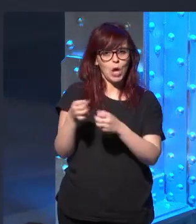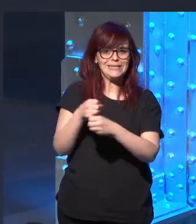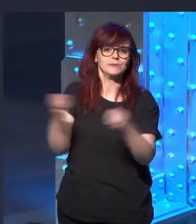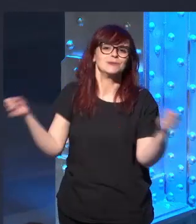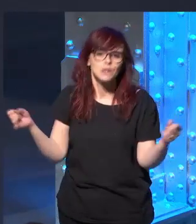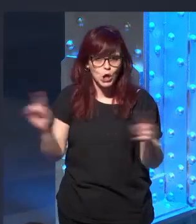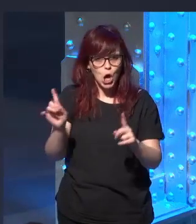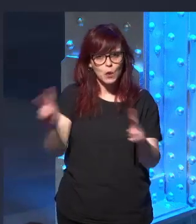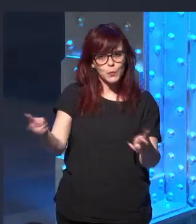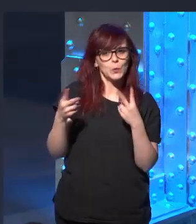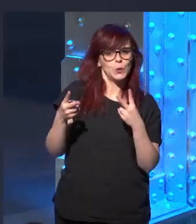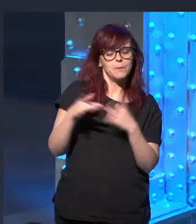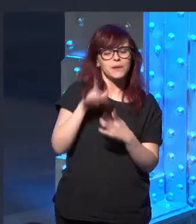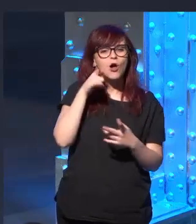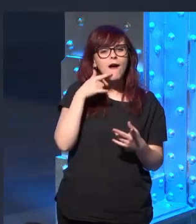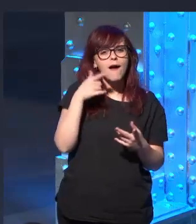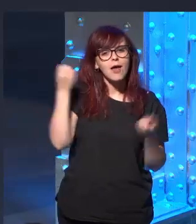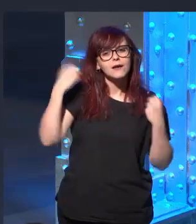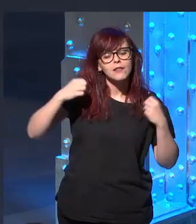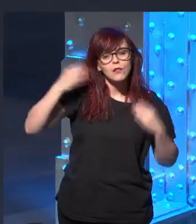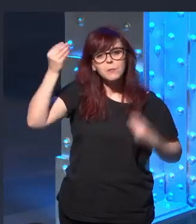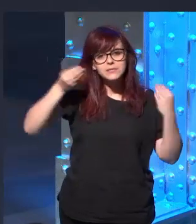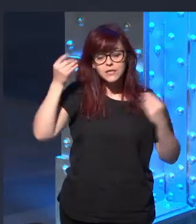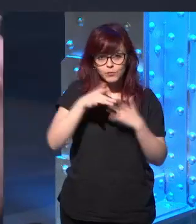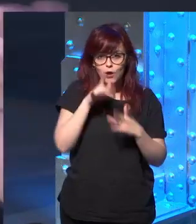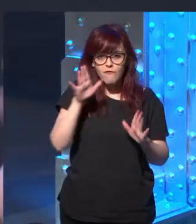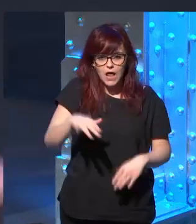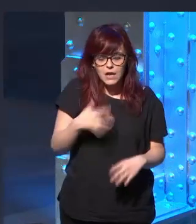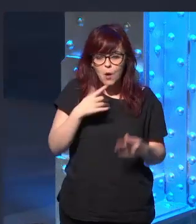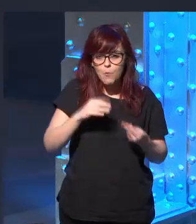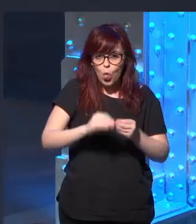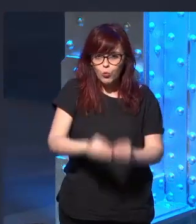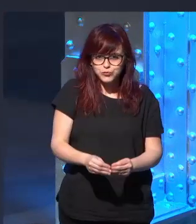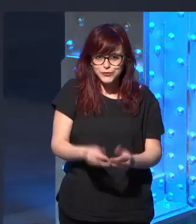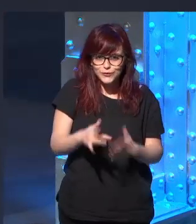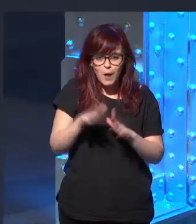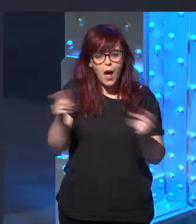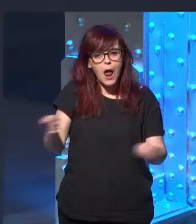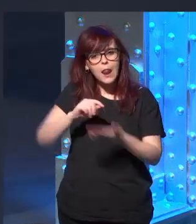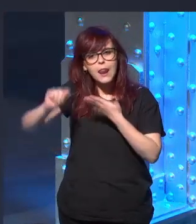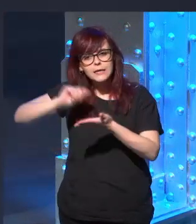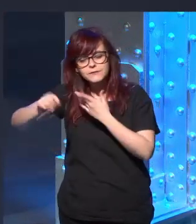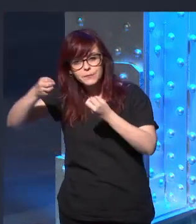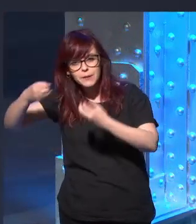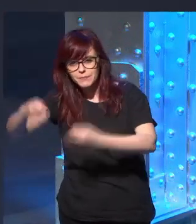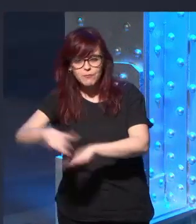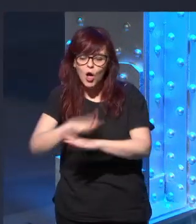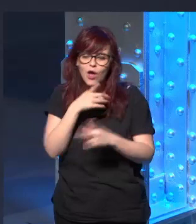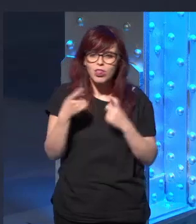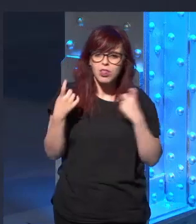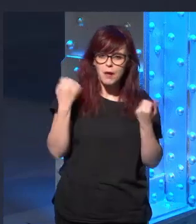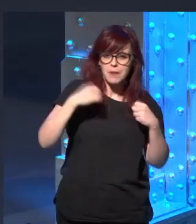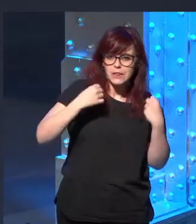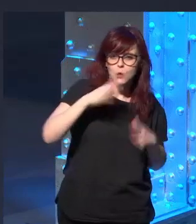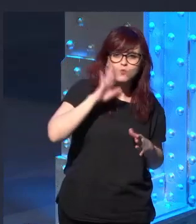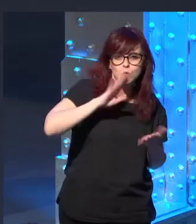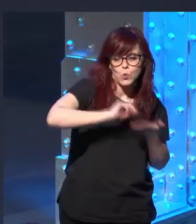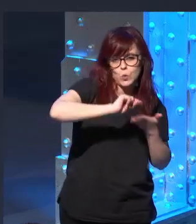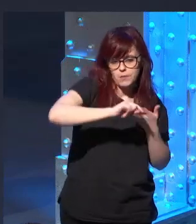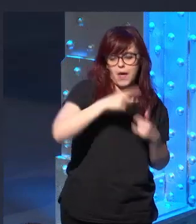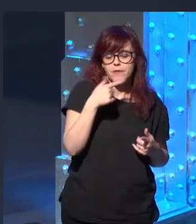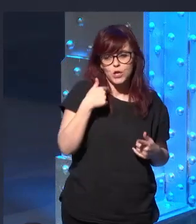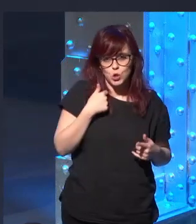en cambio todo ese ejercicio lo tengo que hacer porque si no, no me sale el producto, por decirlo de alguna manera. Sí que hay una parte de que no muestro